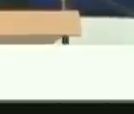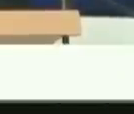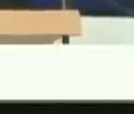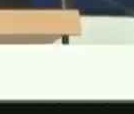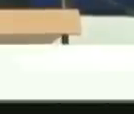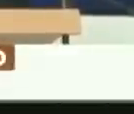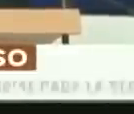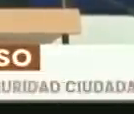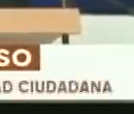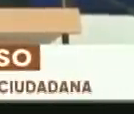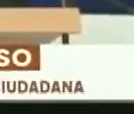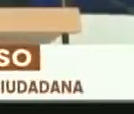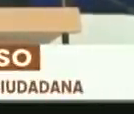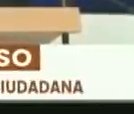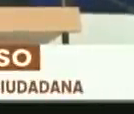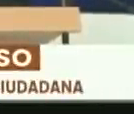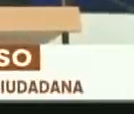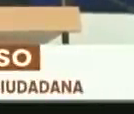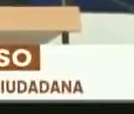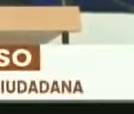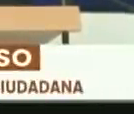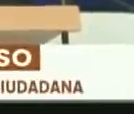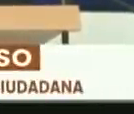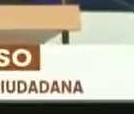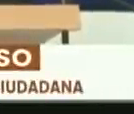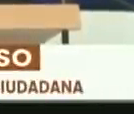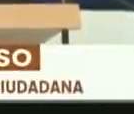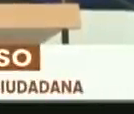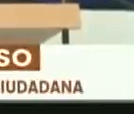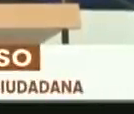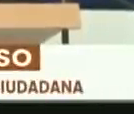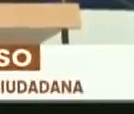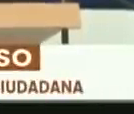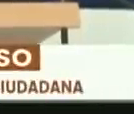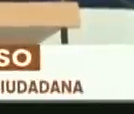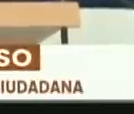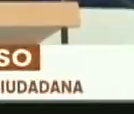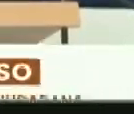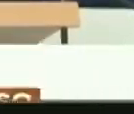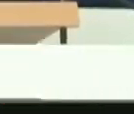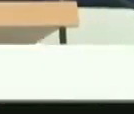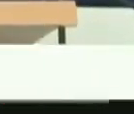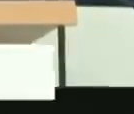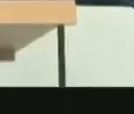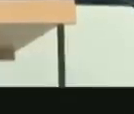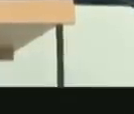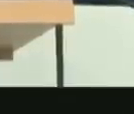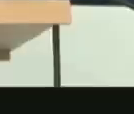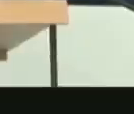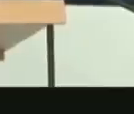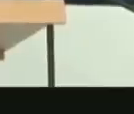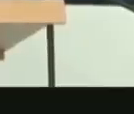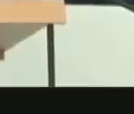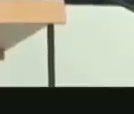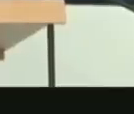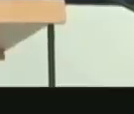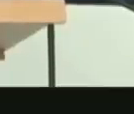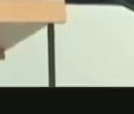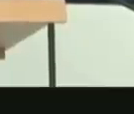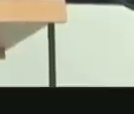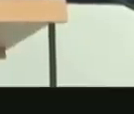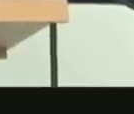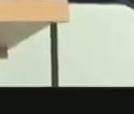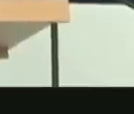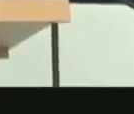bandas criminales, terroristas, que son promovidas mediante el envío de armas desde el extranjero